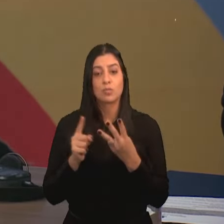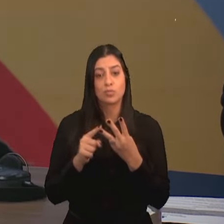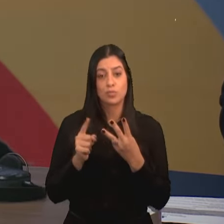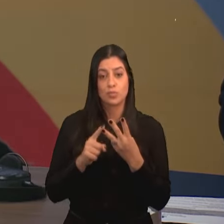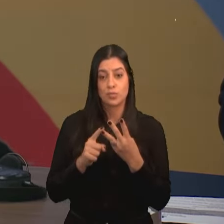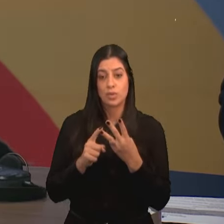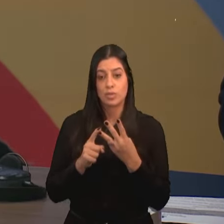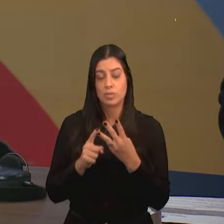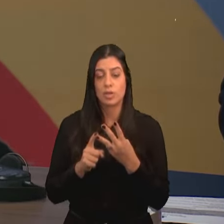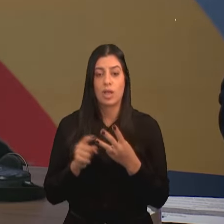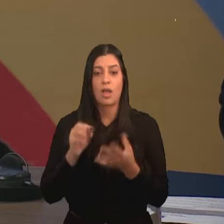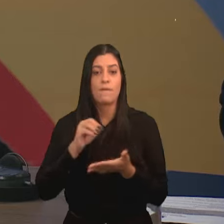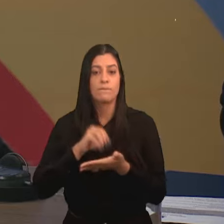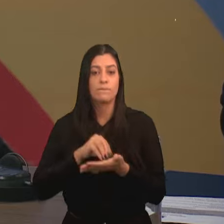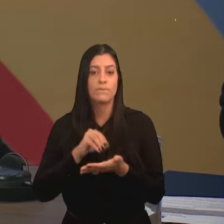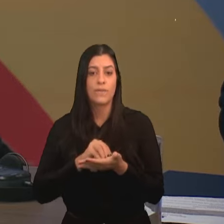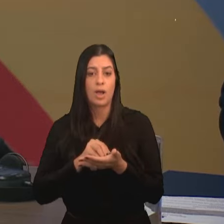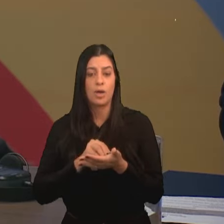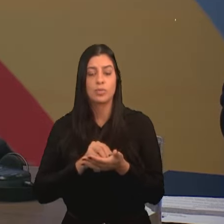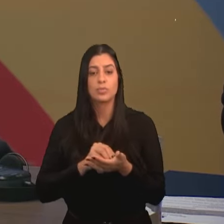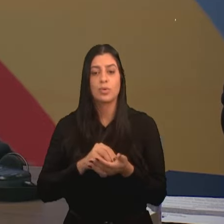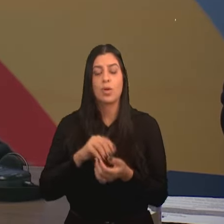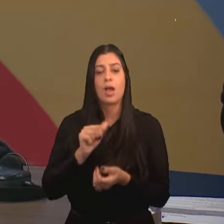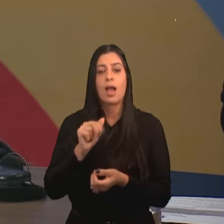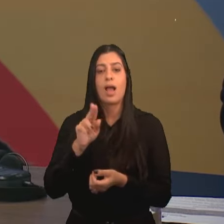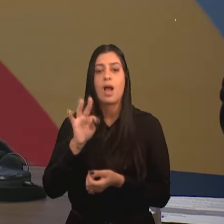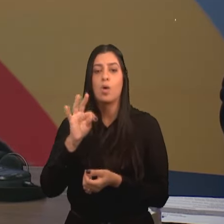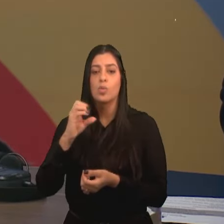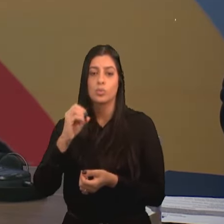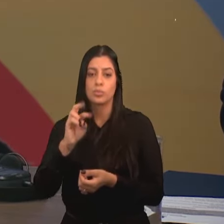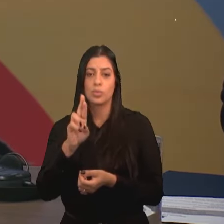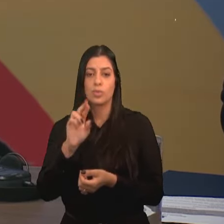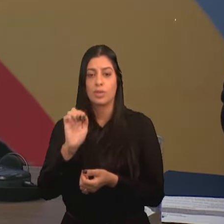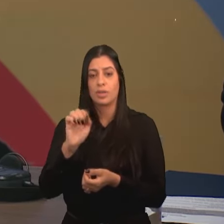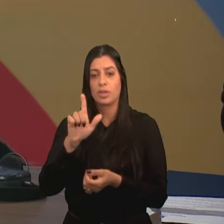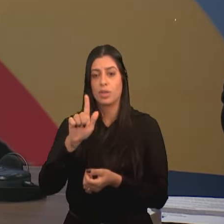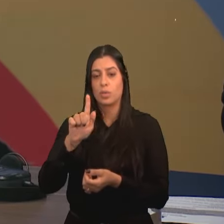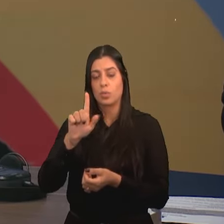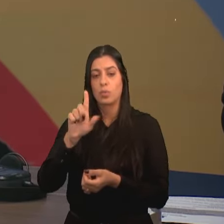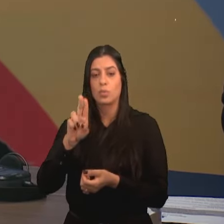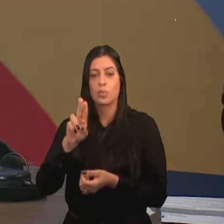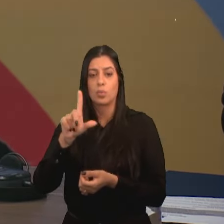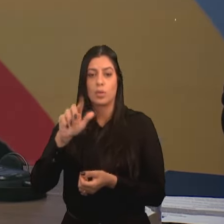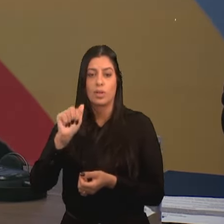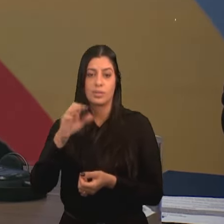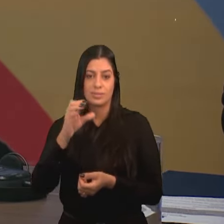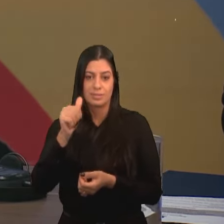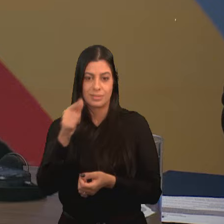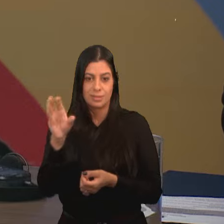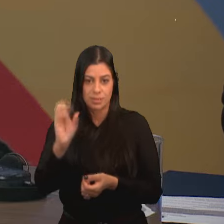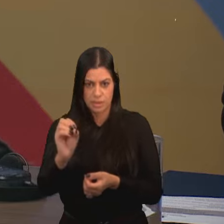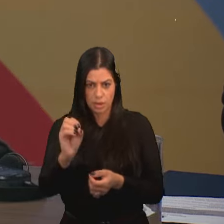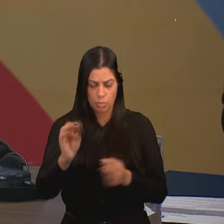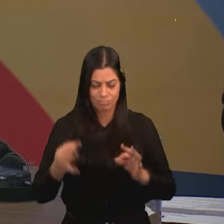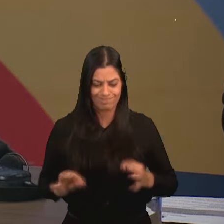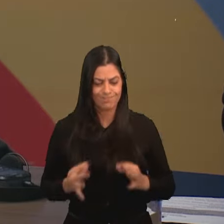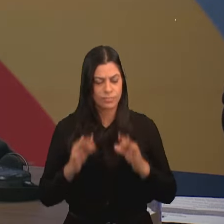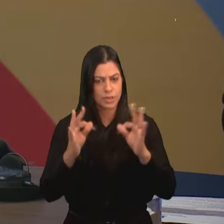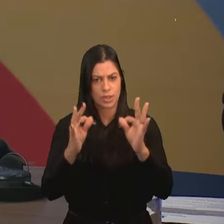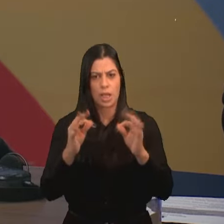dos áreas, es de autorregulación. No es posible pensar en la regulamentación